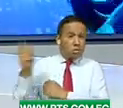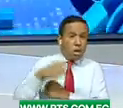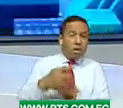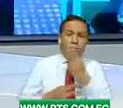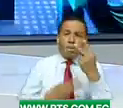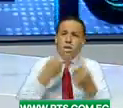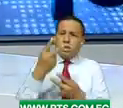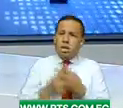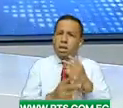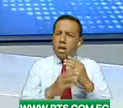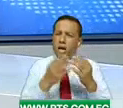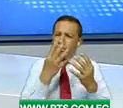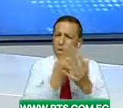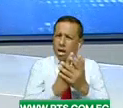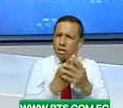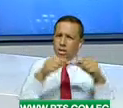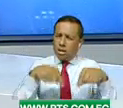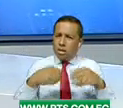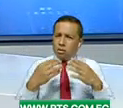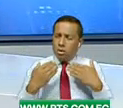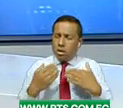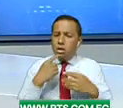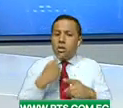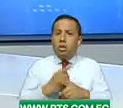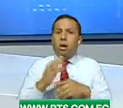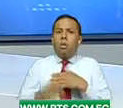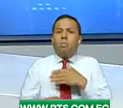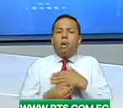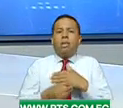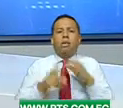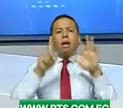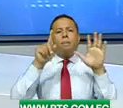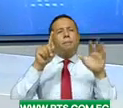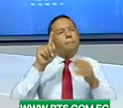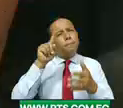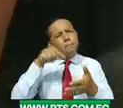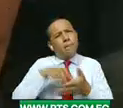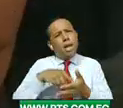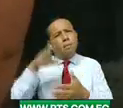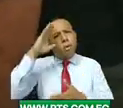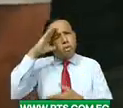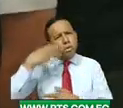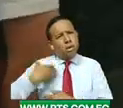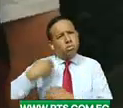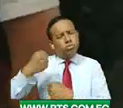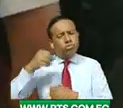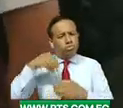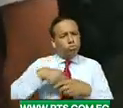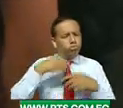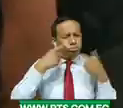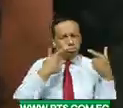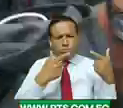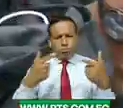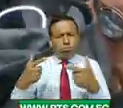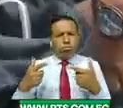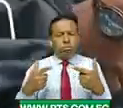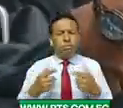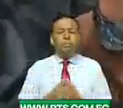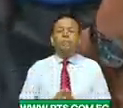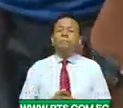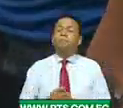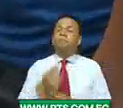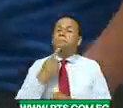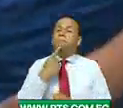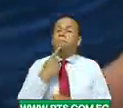turno resguardan el orden en los pabellones de la penitenciaría. Operativo de rutina. Que la seguridad es la nueva vacuna